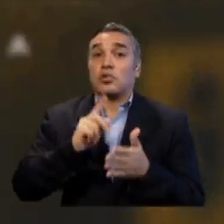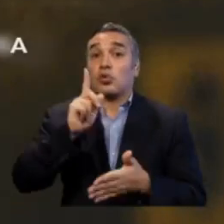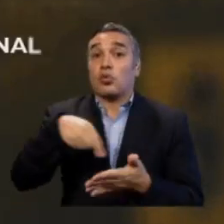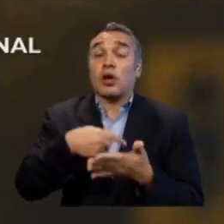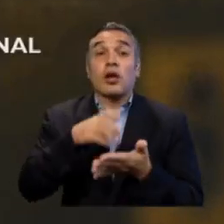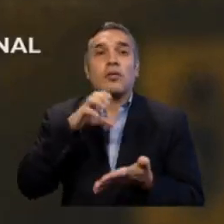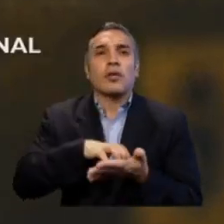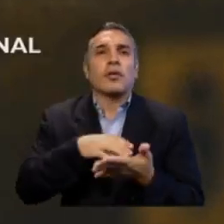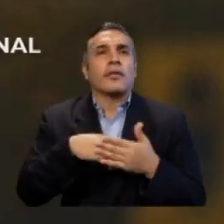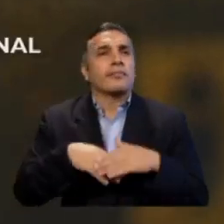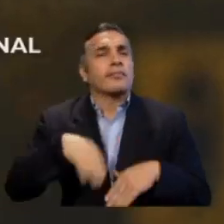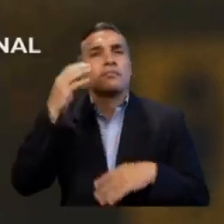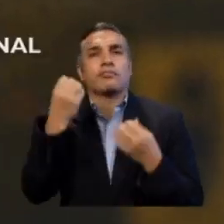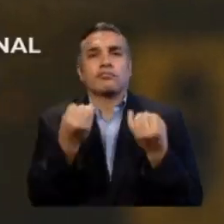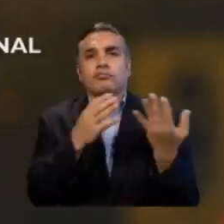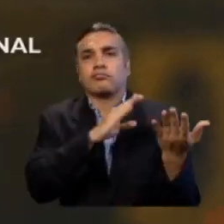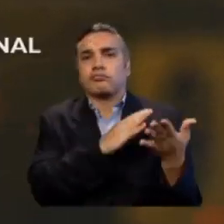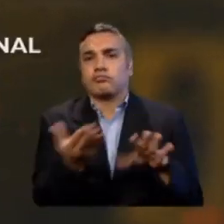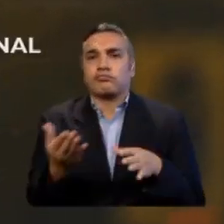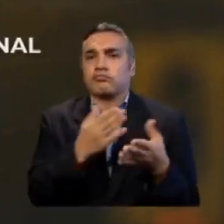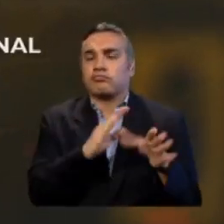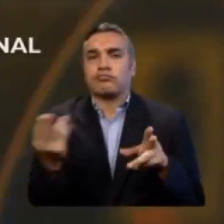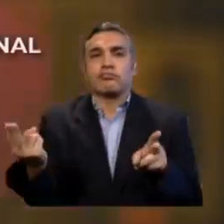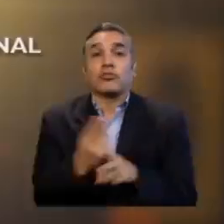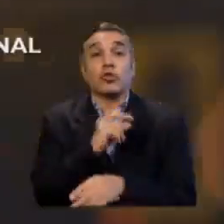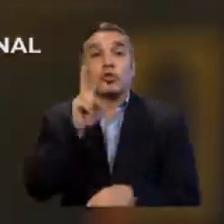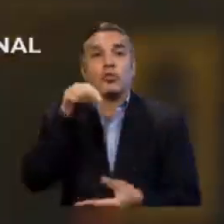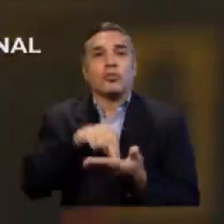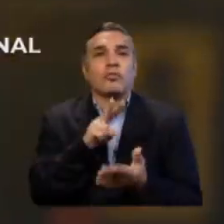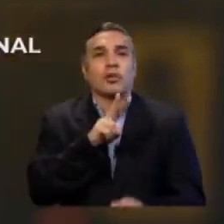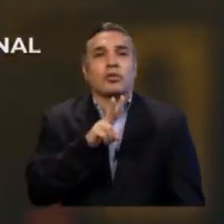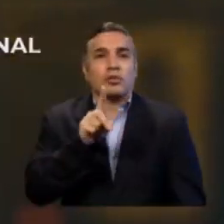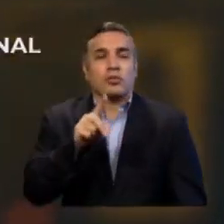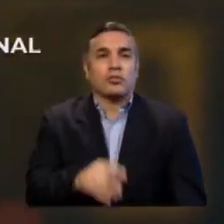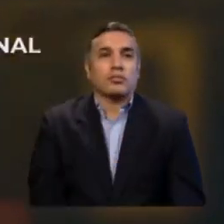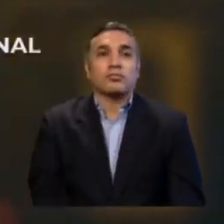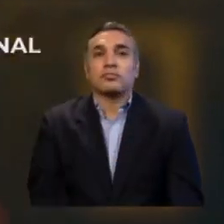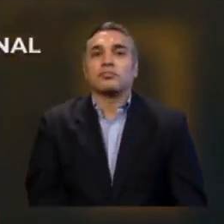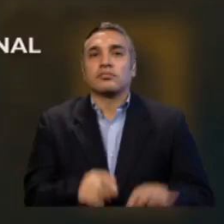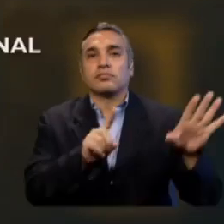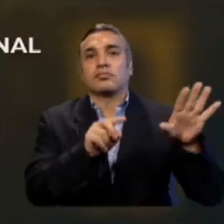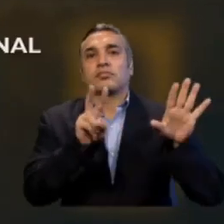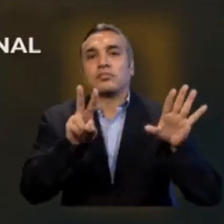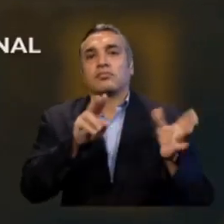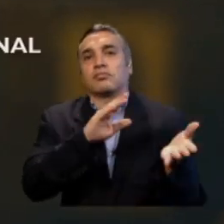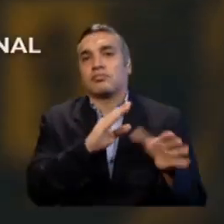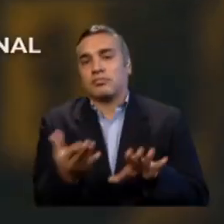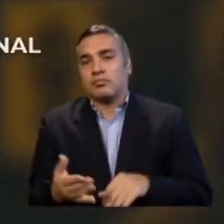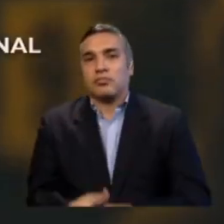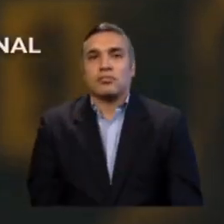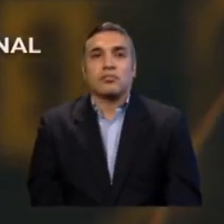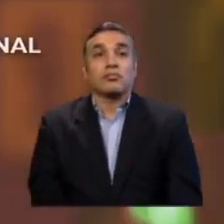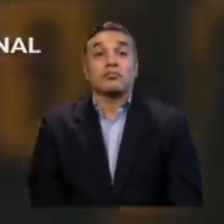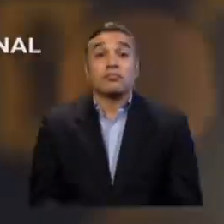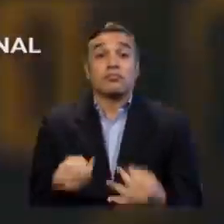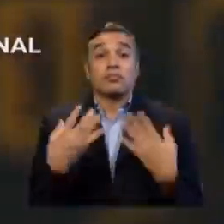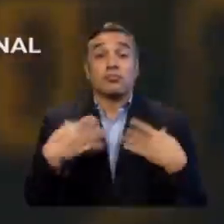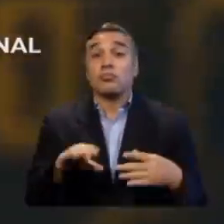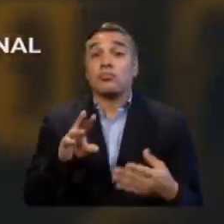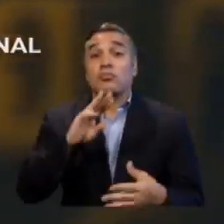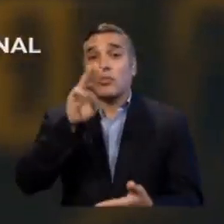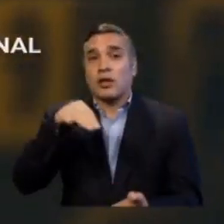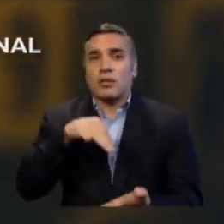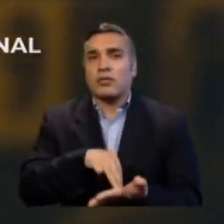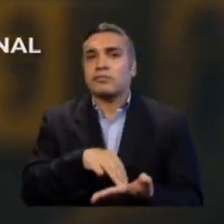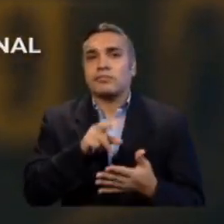la provincia con el mayor número de muertes violentas en lo que va del 2021, con 67 asesinatos. Cifra seguida por